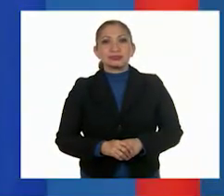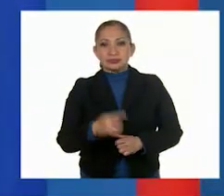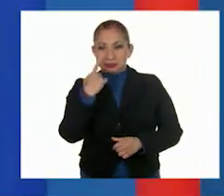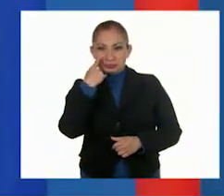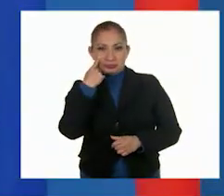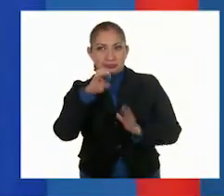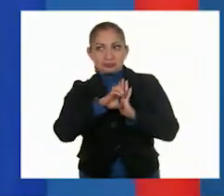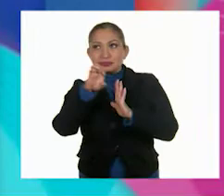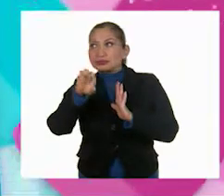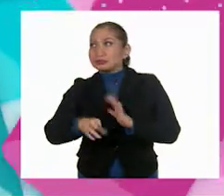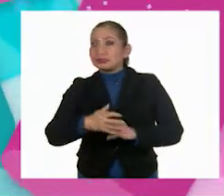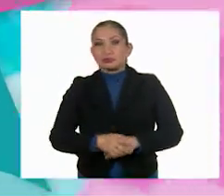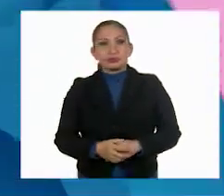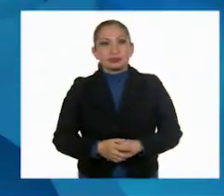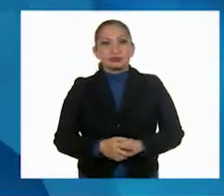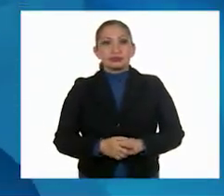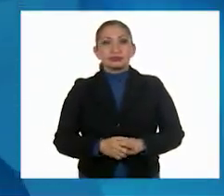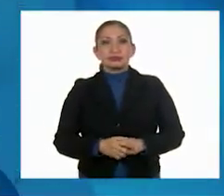Miren, por ejemplo,